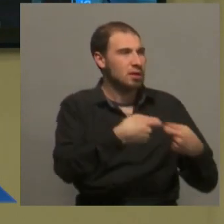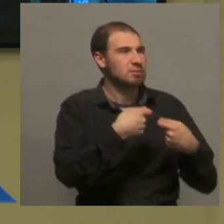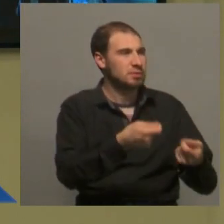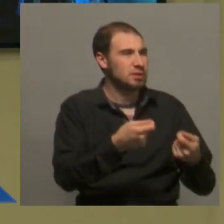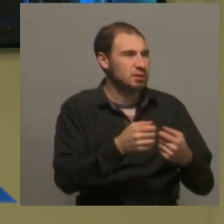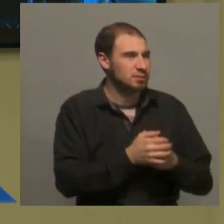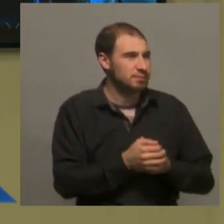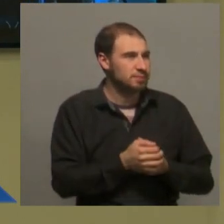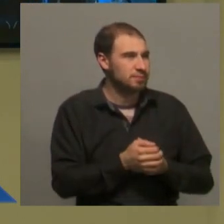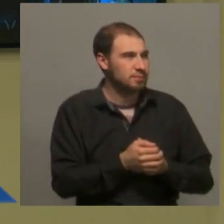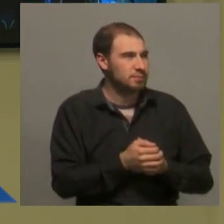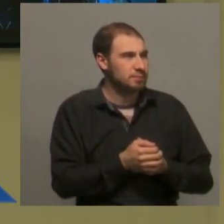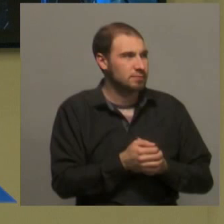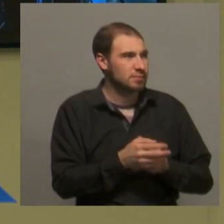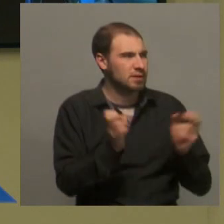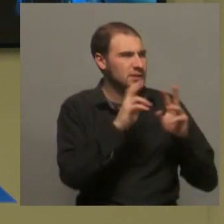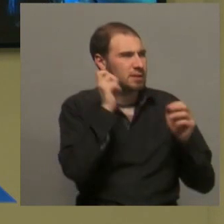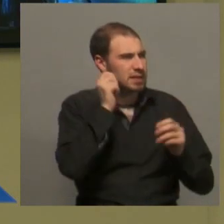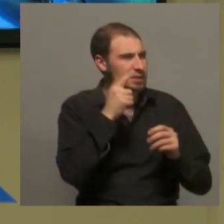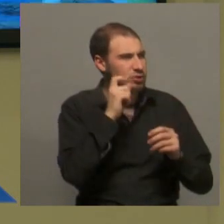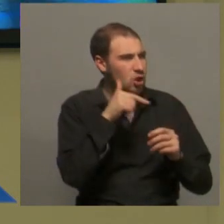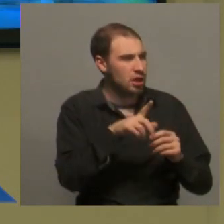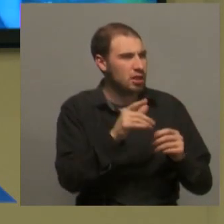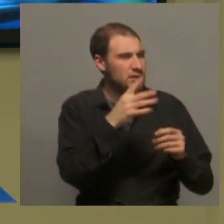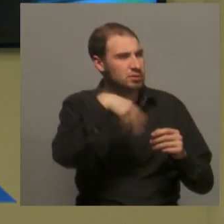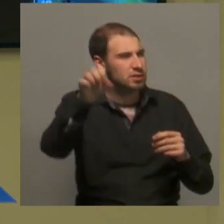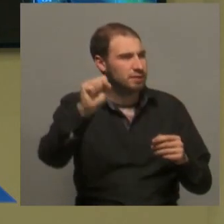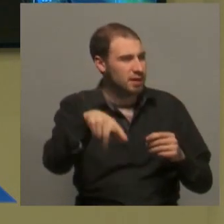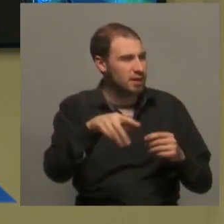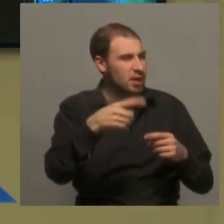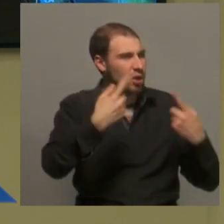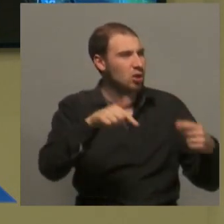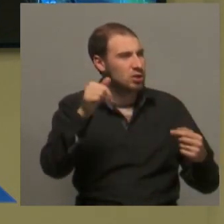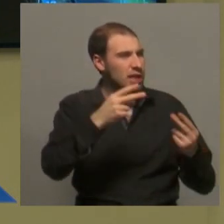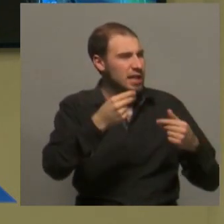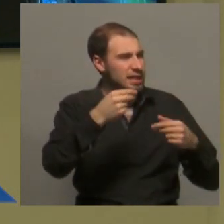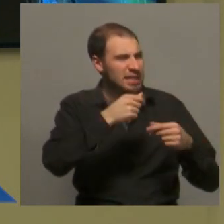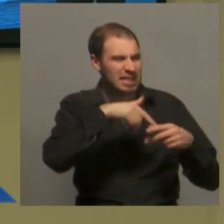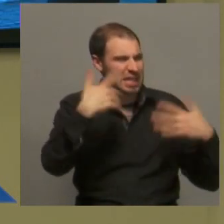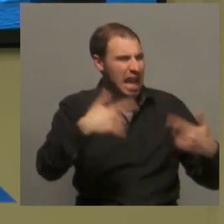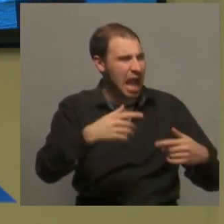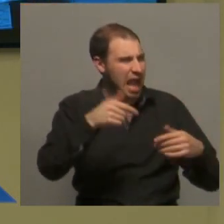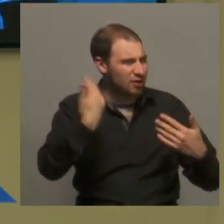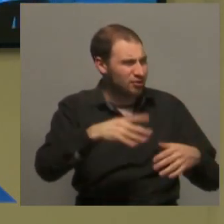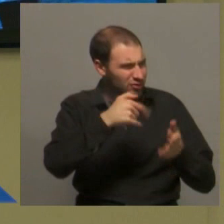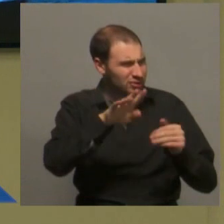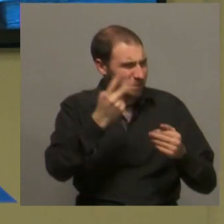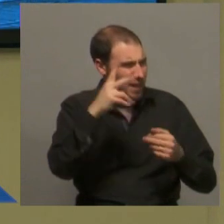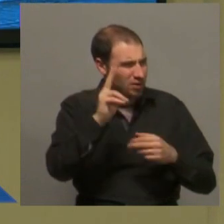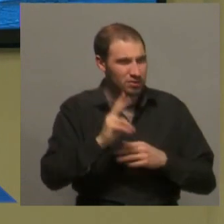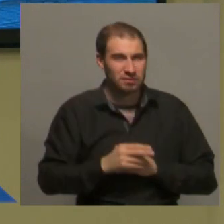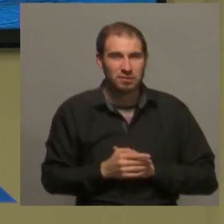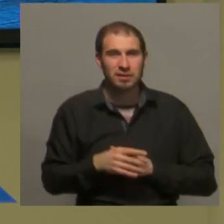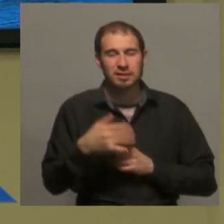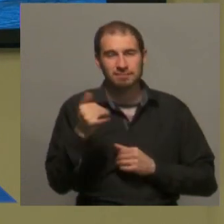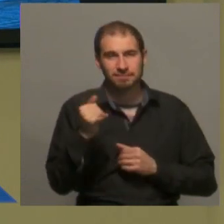poco el tema del gasoil, ¿no? El tema de los fletes, que es un poco lo que encarece la línea de producción?